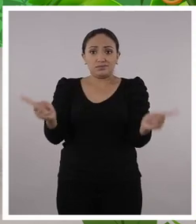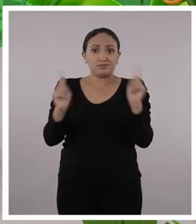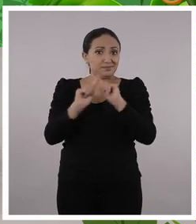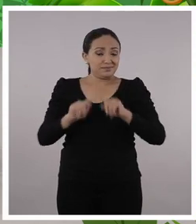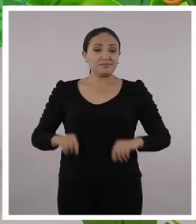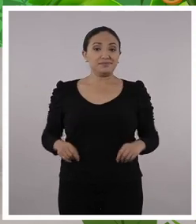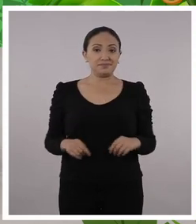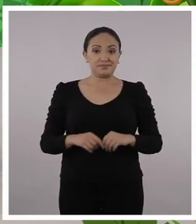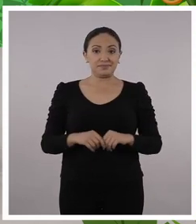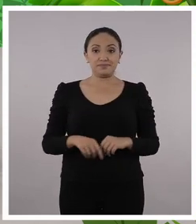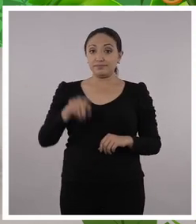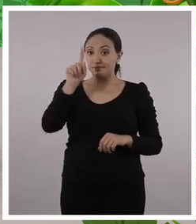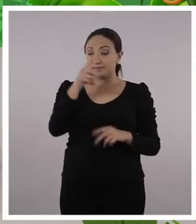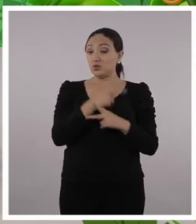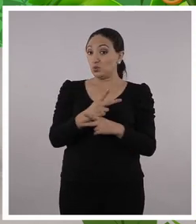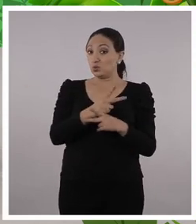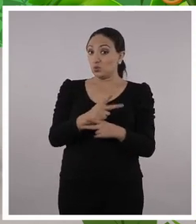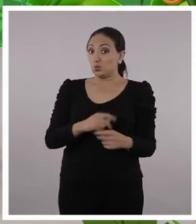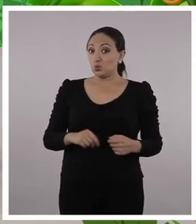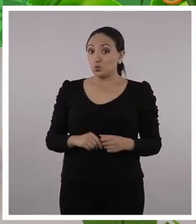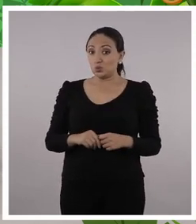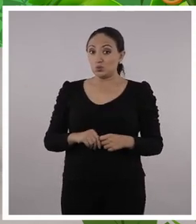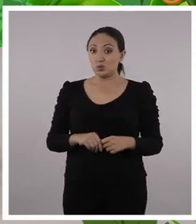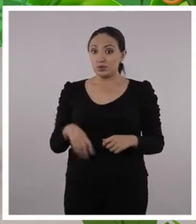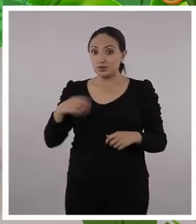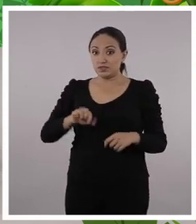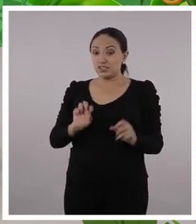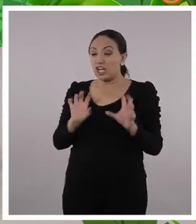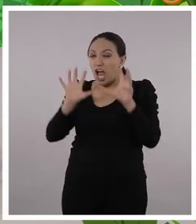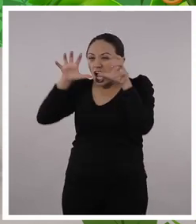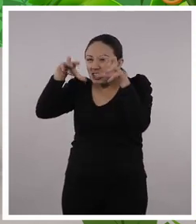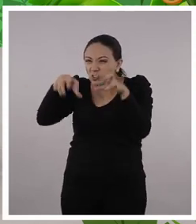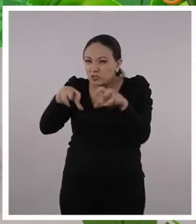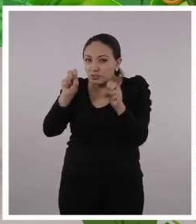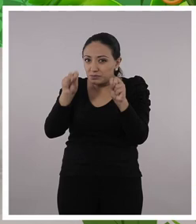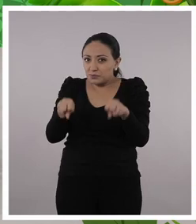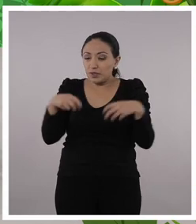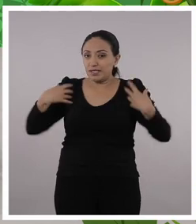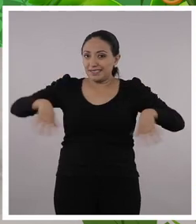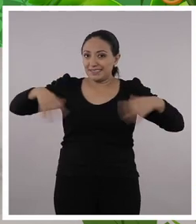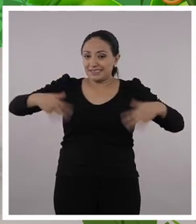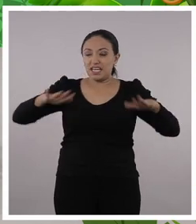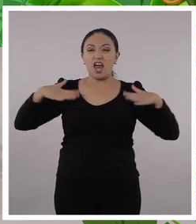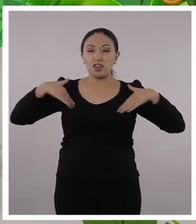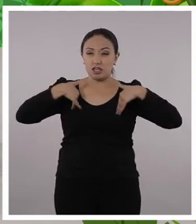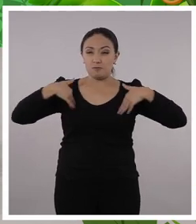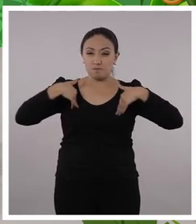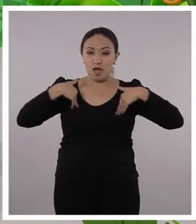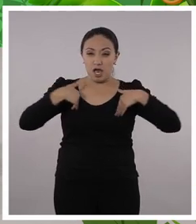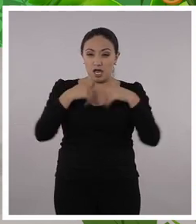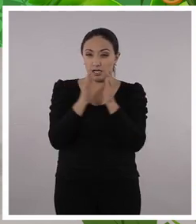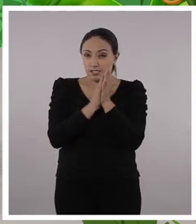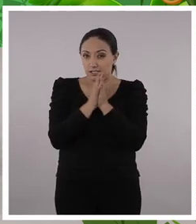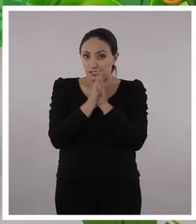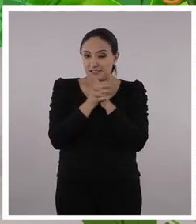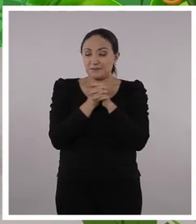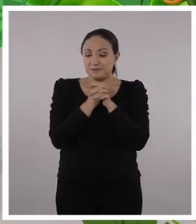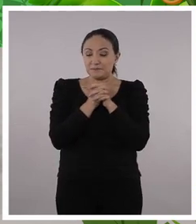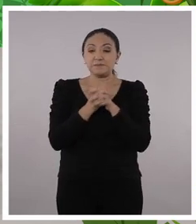selva. Tengan mucho cuidado, porque pueden salir animales salvajes. Peligrosos y